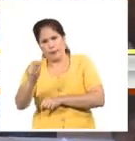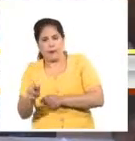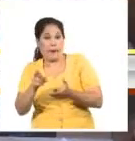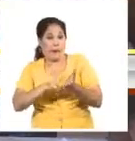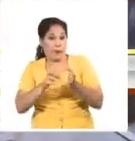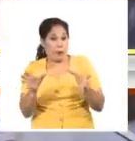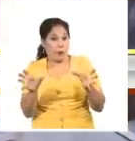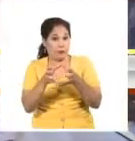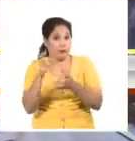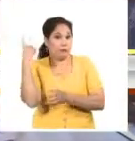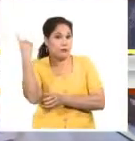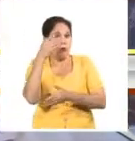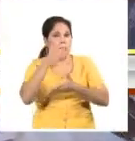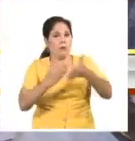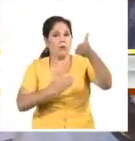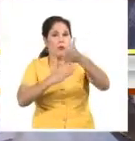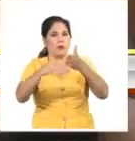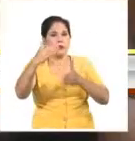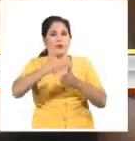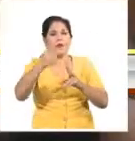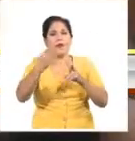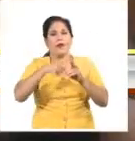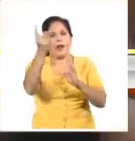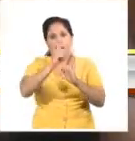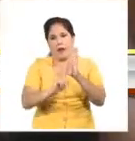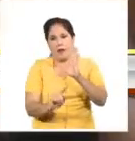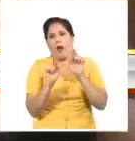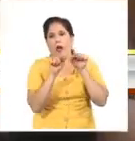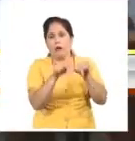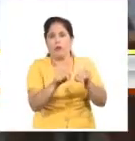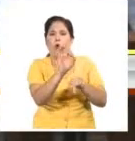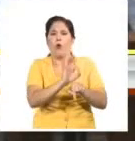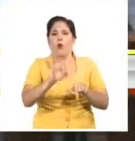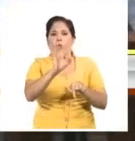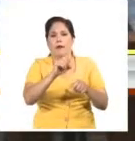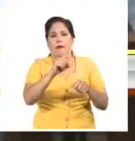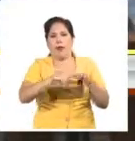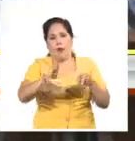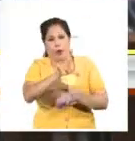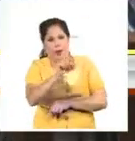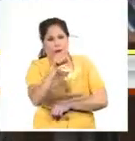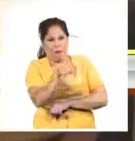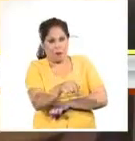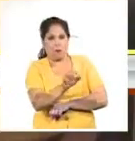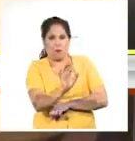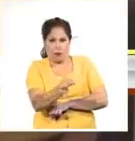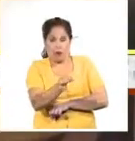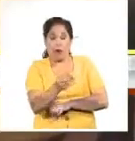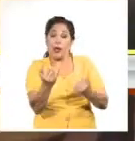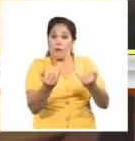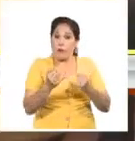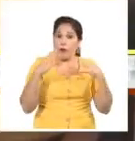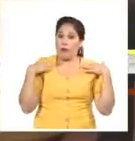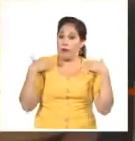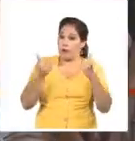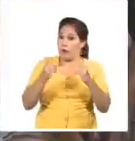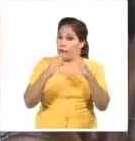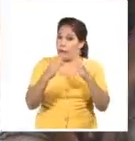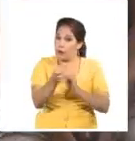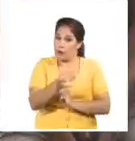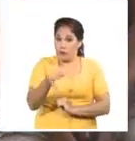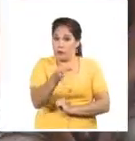de la Comisión Nacional de la Construcción y Energía, a este nororiental territorio holguinero. Según informó Julier Saldívar, director de la vivienda